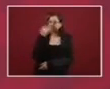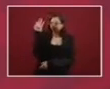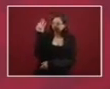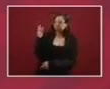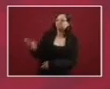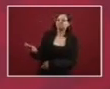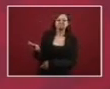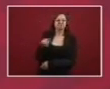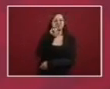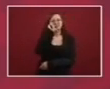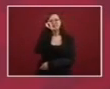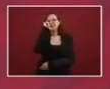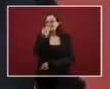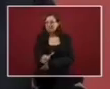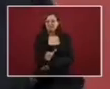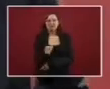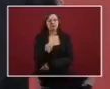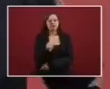pueblo